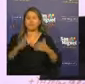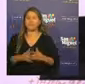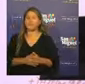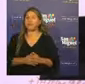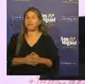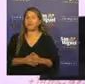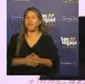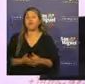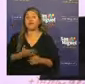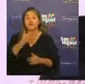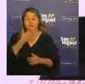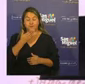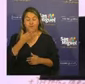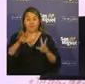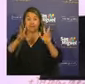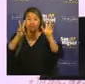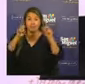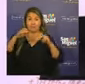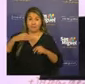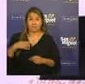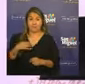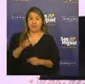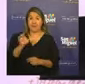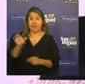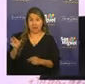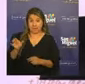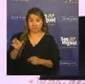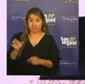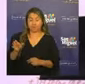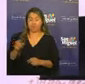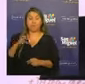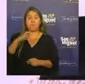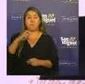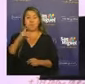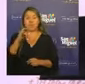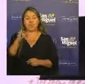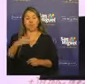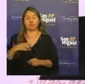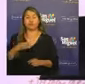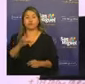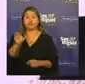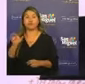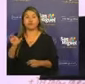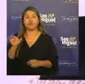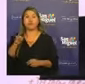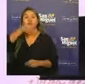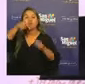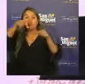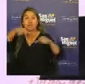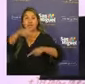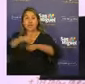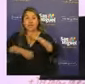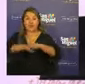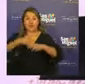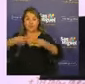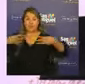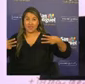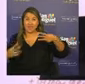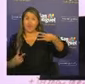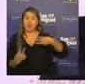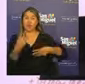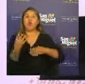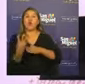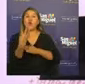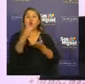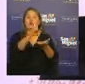Y en el caso de la PDI, que está al lado, para no quedarnos atrás, le quiero comentar de que este año vamos a inaugurar 4 cuarteles nuevos